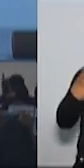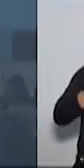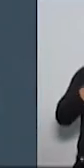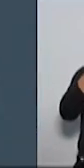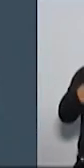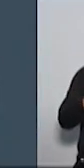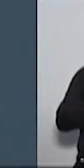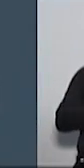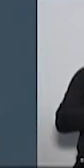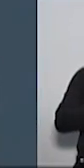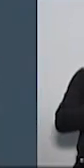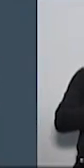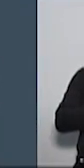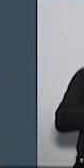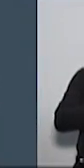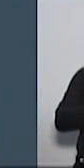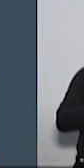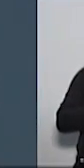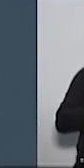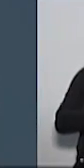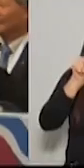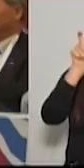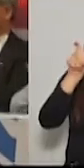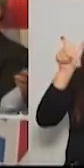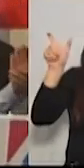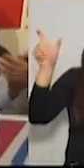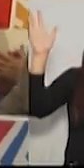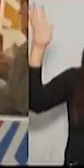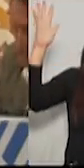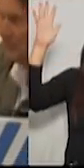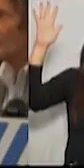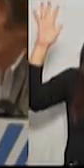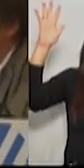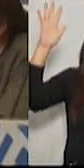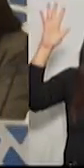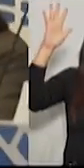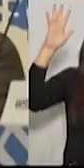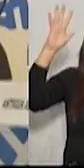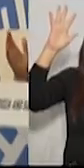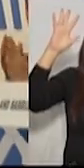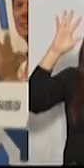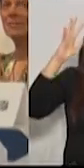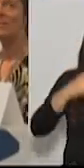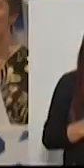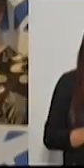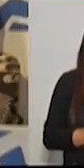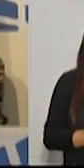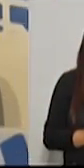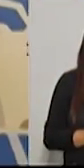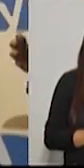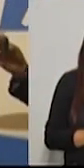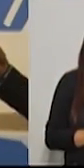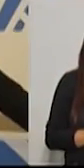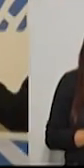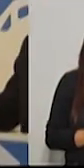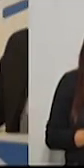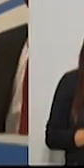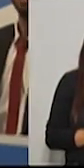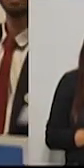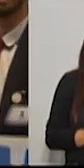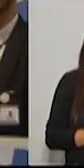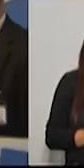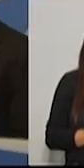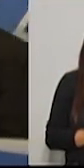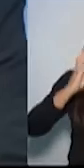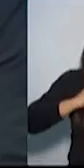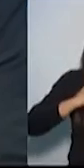momento culminante de la tercera conferencia de las Naciones Unidas sobre Vivienda y Desarrollo Urbano Sostenible llegó, y el primer mandatario,